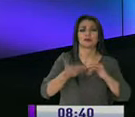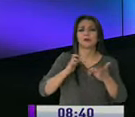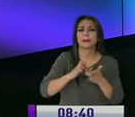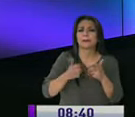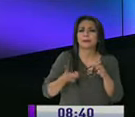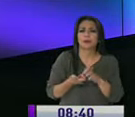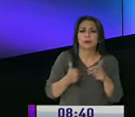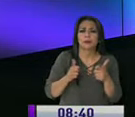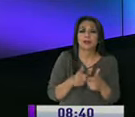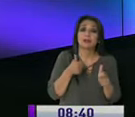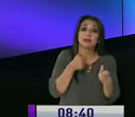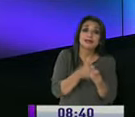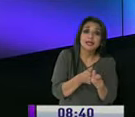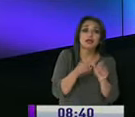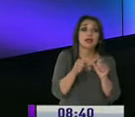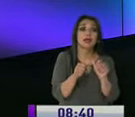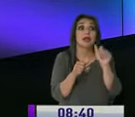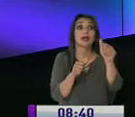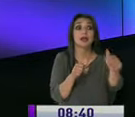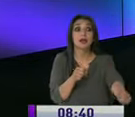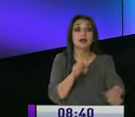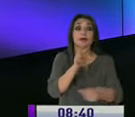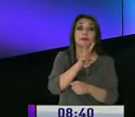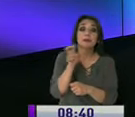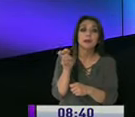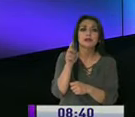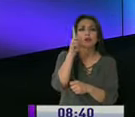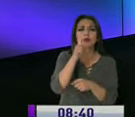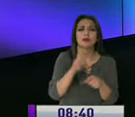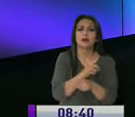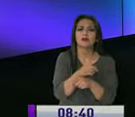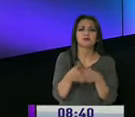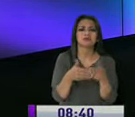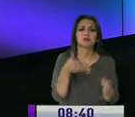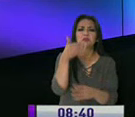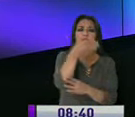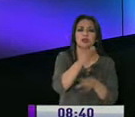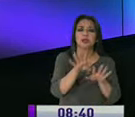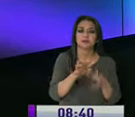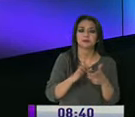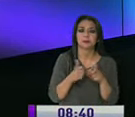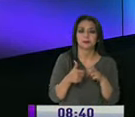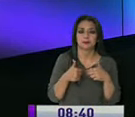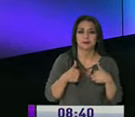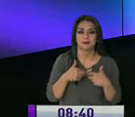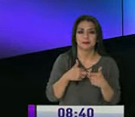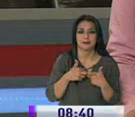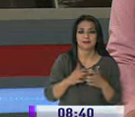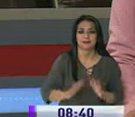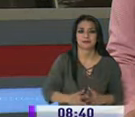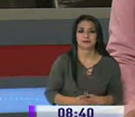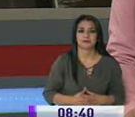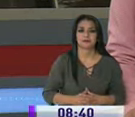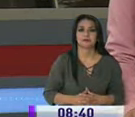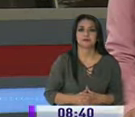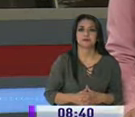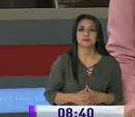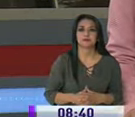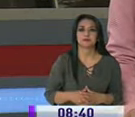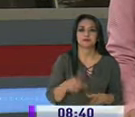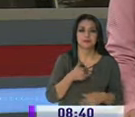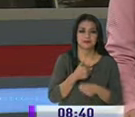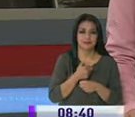de los vecinos para que nos cuente reportes múltiples a la empresa de agua potable. Sin embargo, ¿cuál ha sido la respuesta? La respuesta